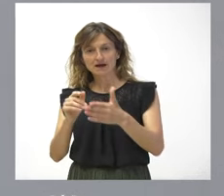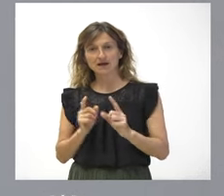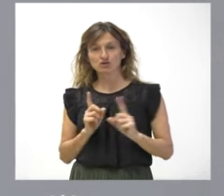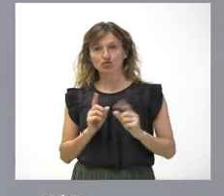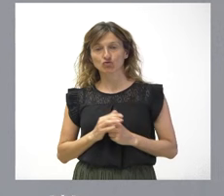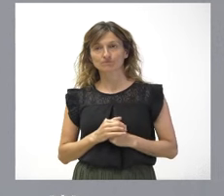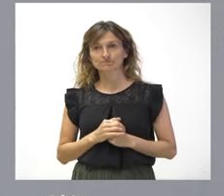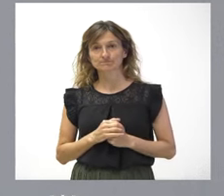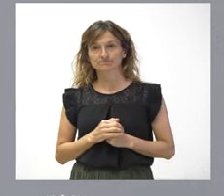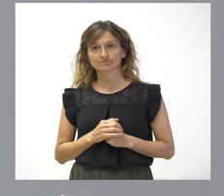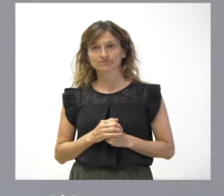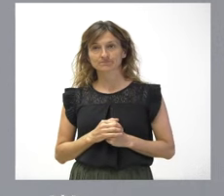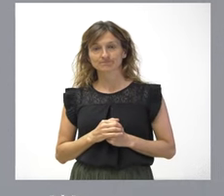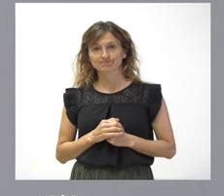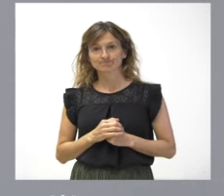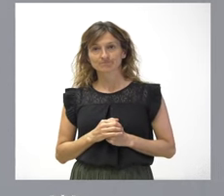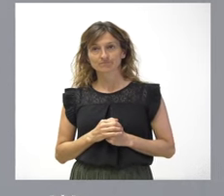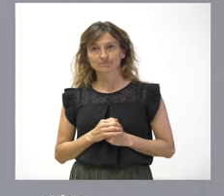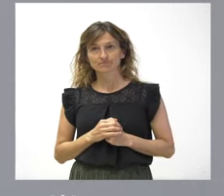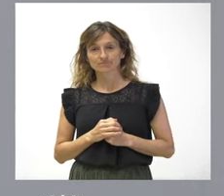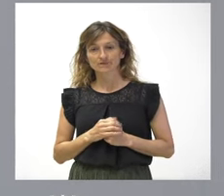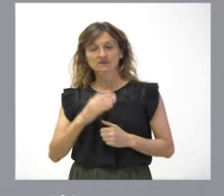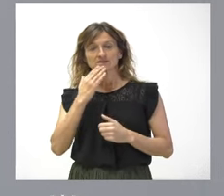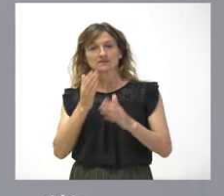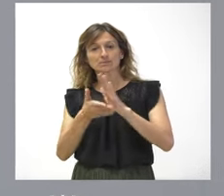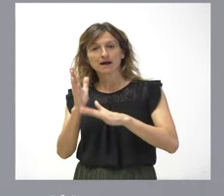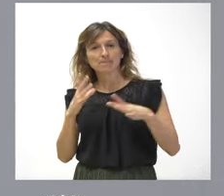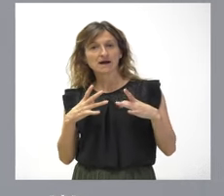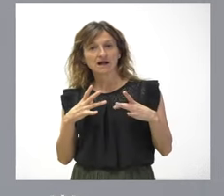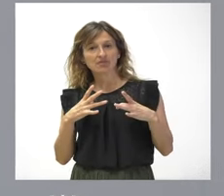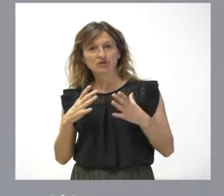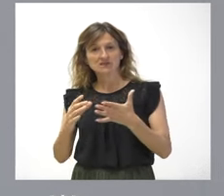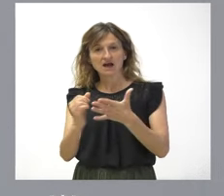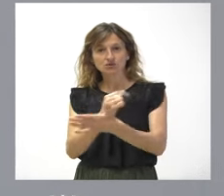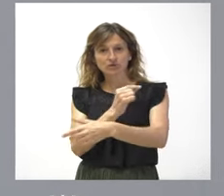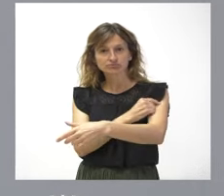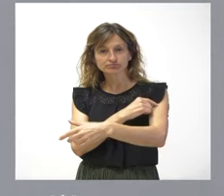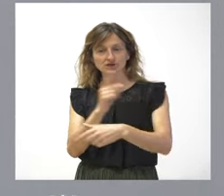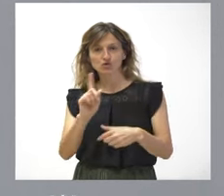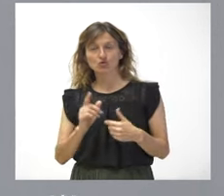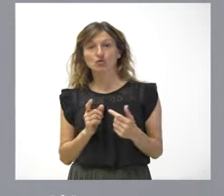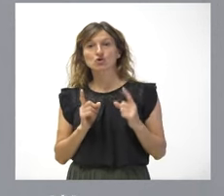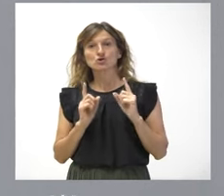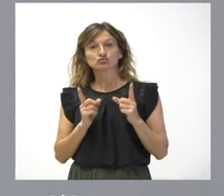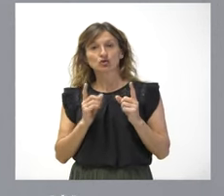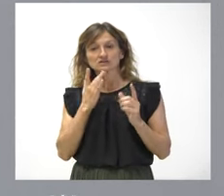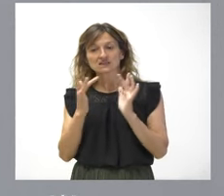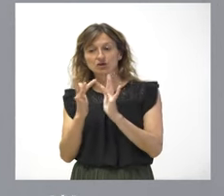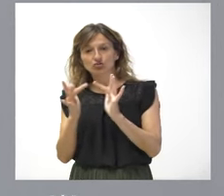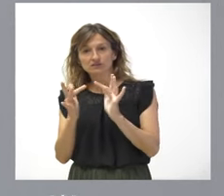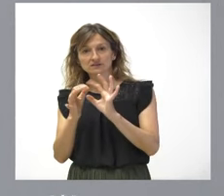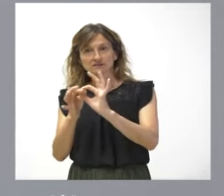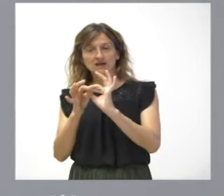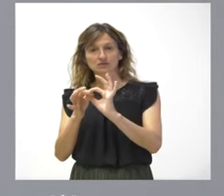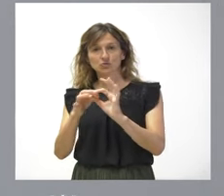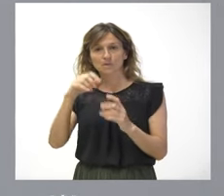centro de África y especialmente si van de vacaciones por ejemplo se ponen aquellas personas que van a tener una relación directa